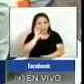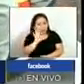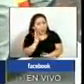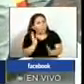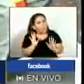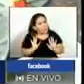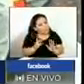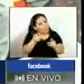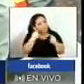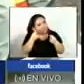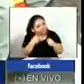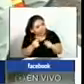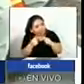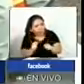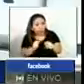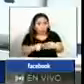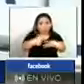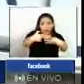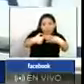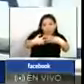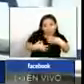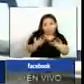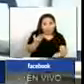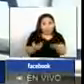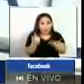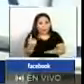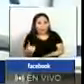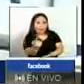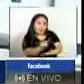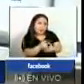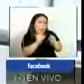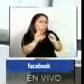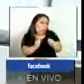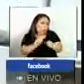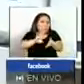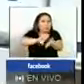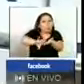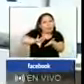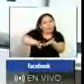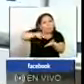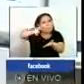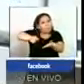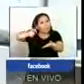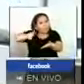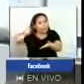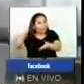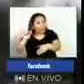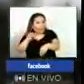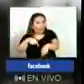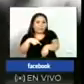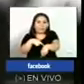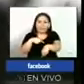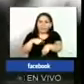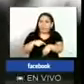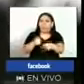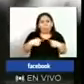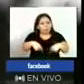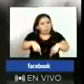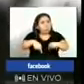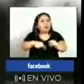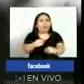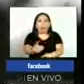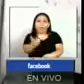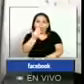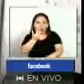buscará de manera legal que los salvadoreños puedan hacerlo de manera diferida y que durante ese tiempo no se le suspenda el servicio.